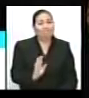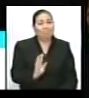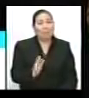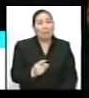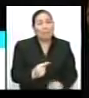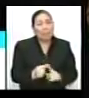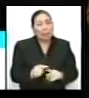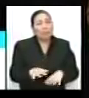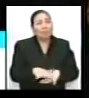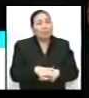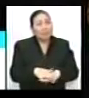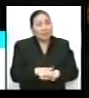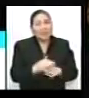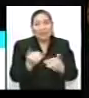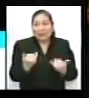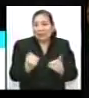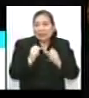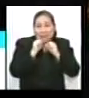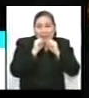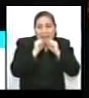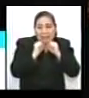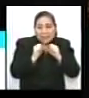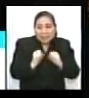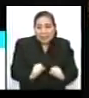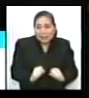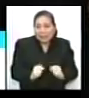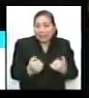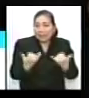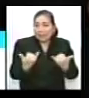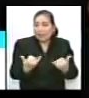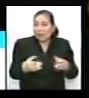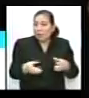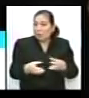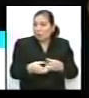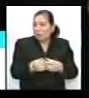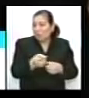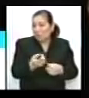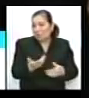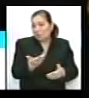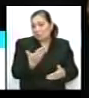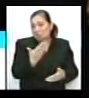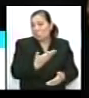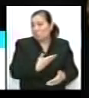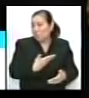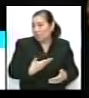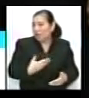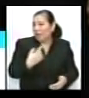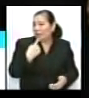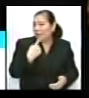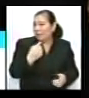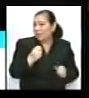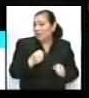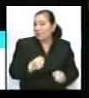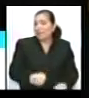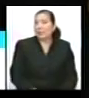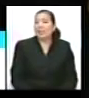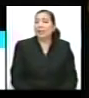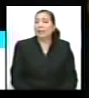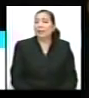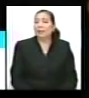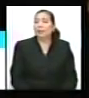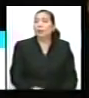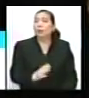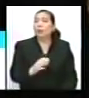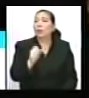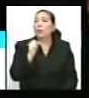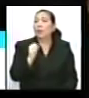Sin embargo, dado que la Secretaría Técnica de la comisión que usted preside señala que efectivamente el